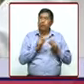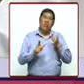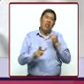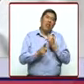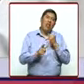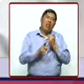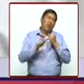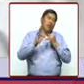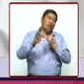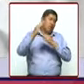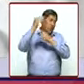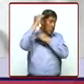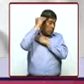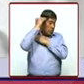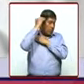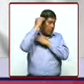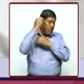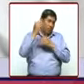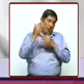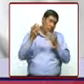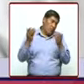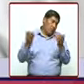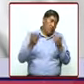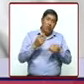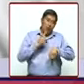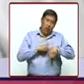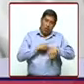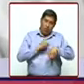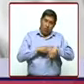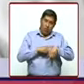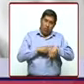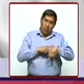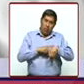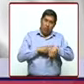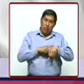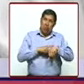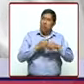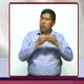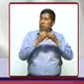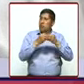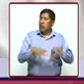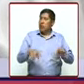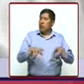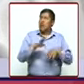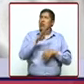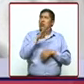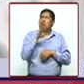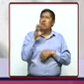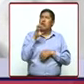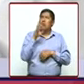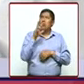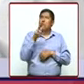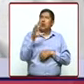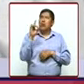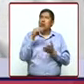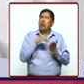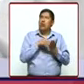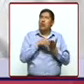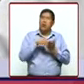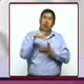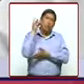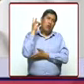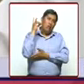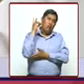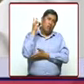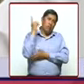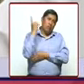personajes de Santa Cruz a estas horas nos han hecho perder más de 438 mil